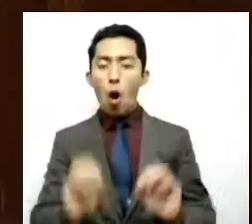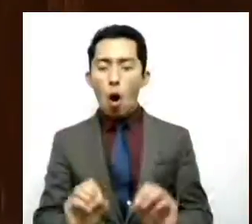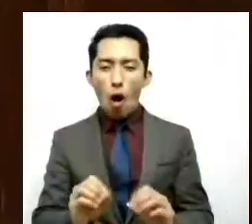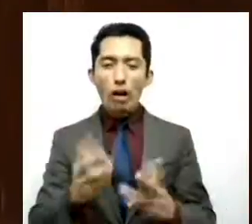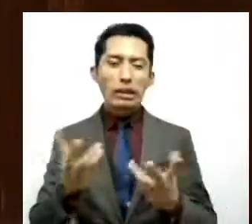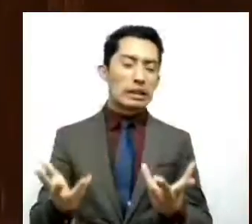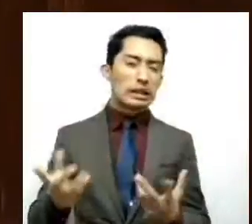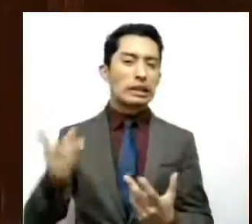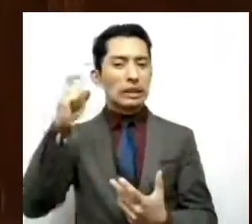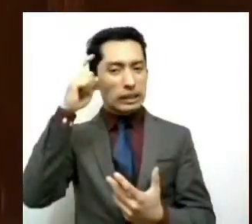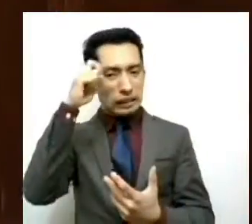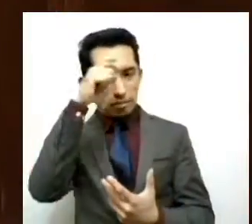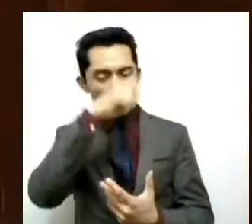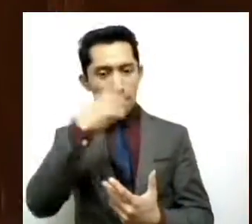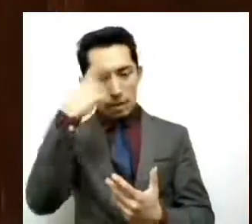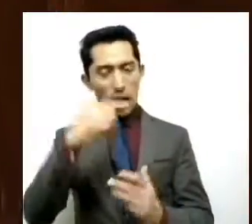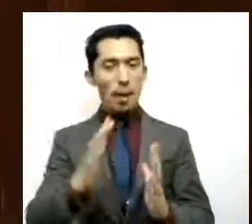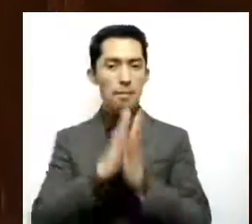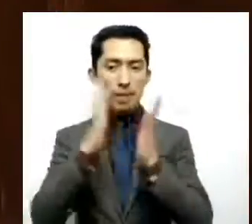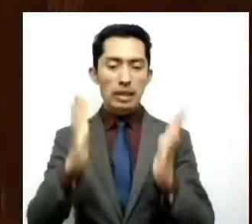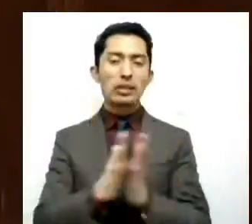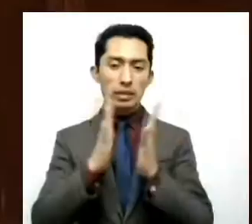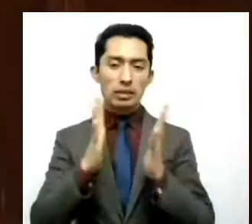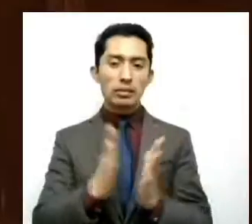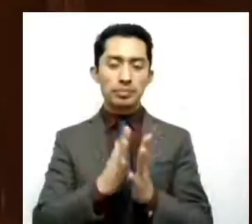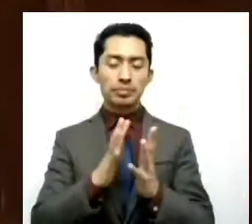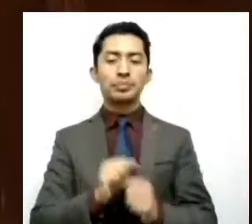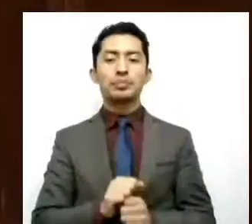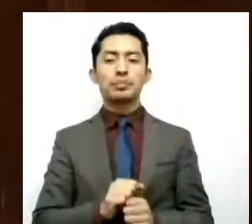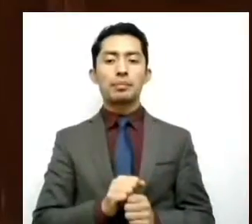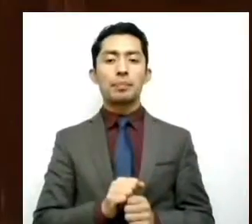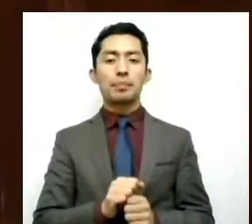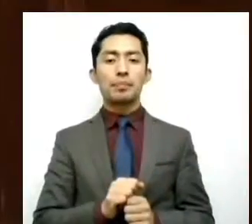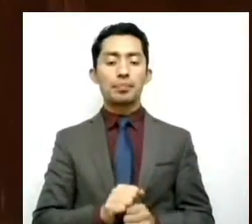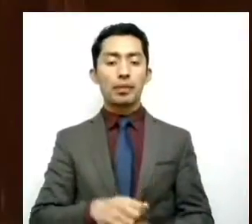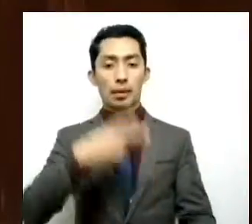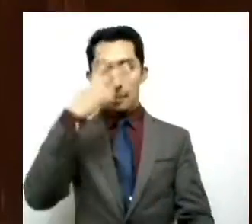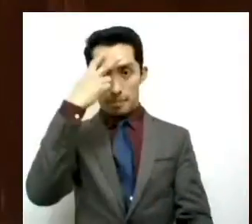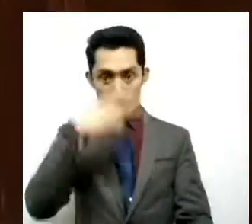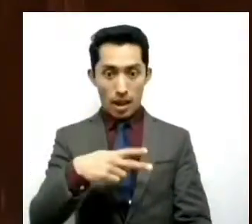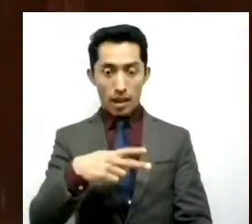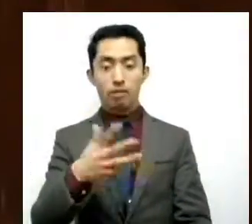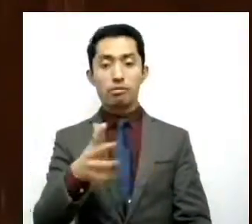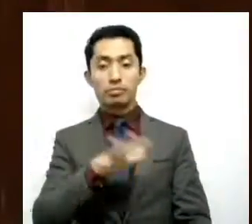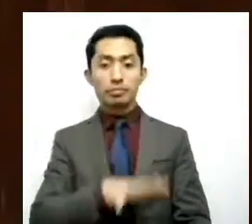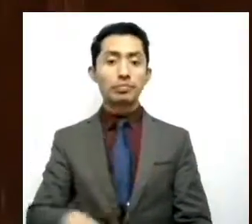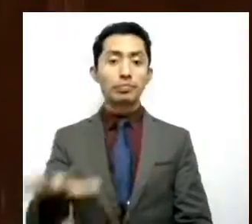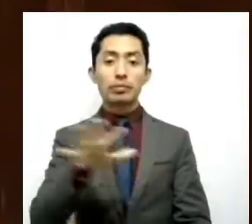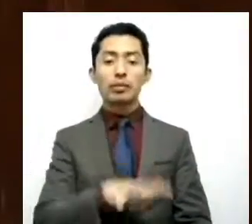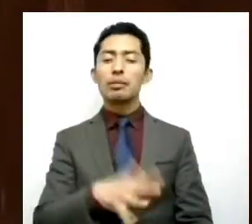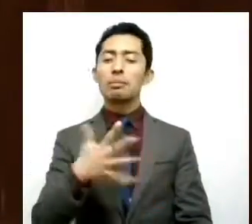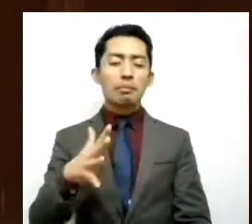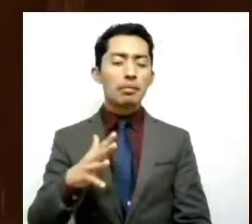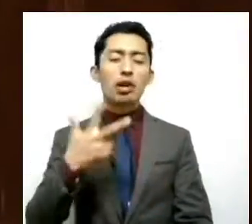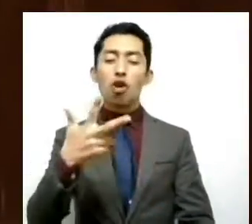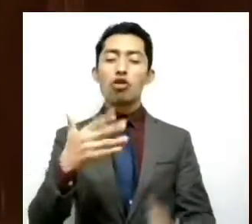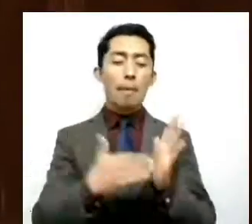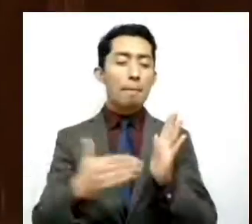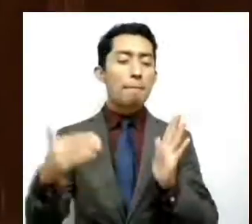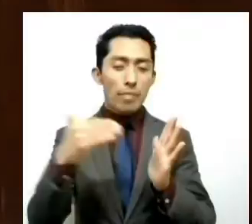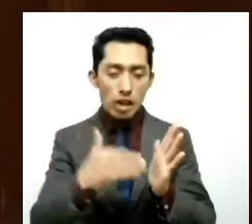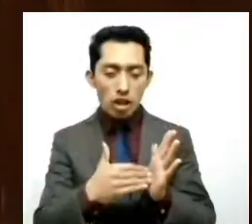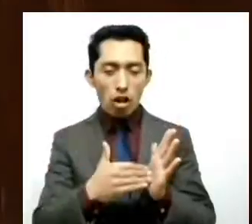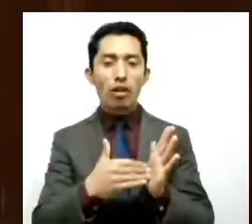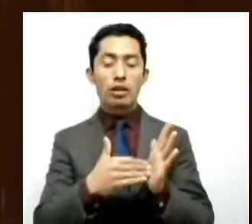la participación. En México, casi 8 millones de personas tienen